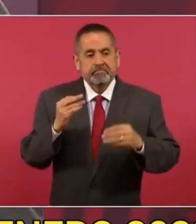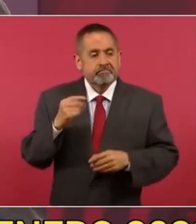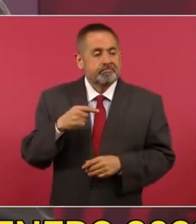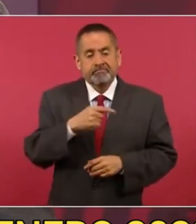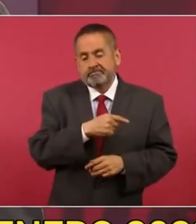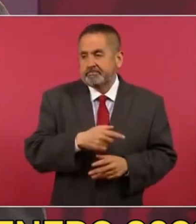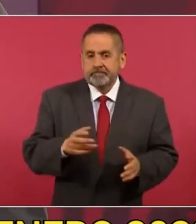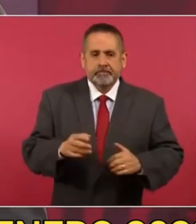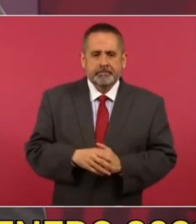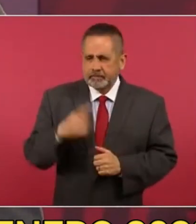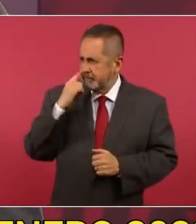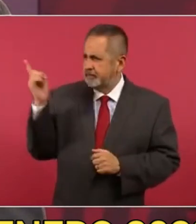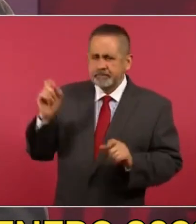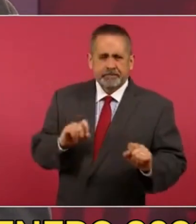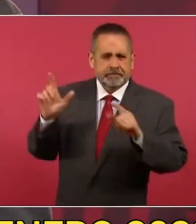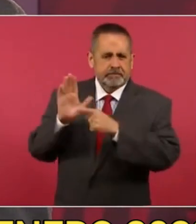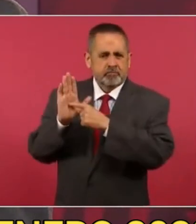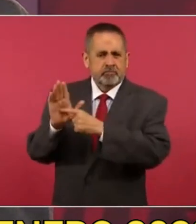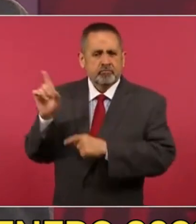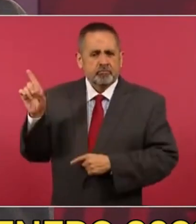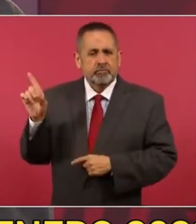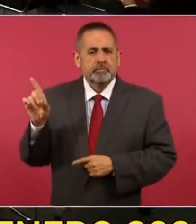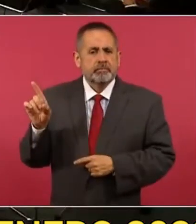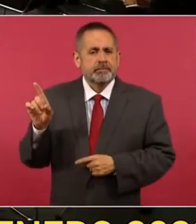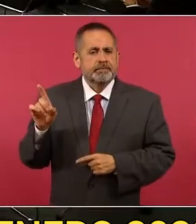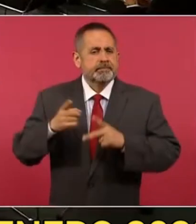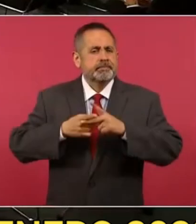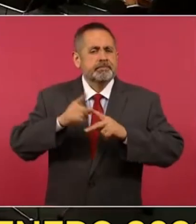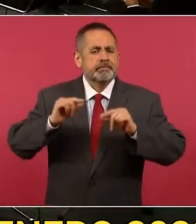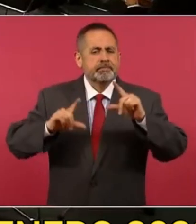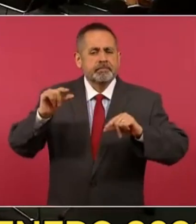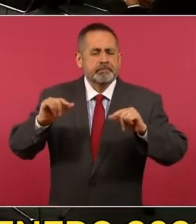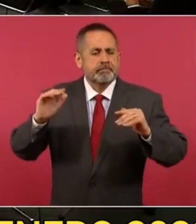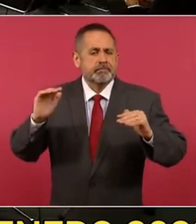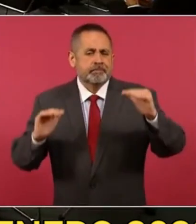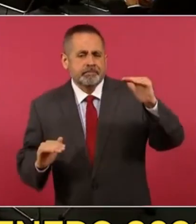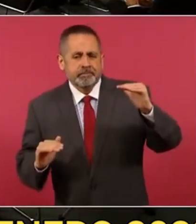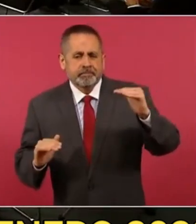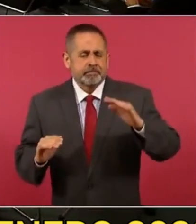¿Por qué no pones la gráfica de la desigualdad